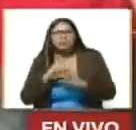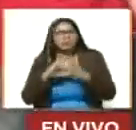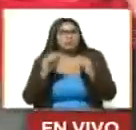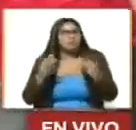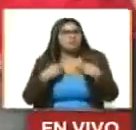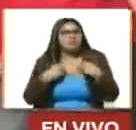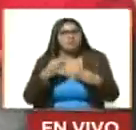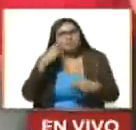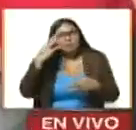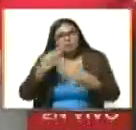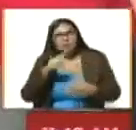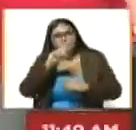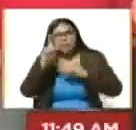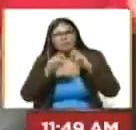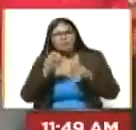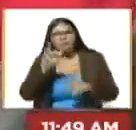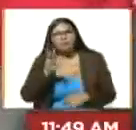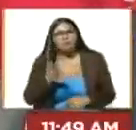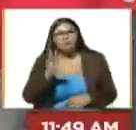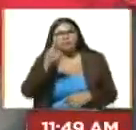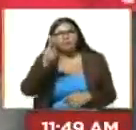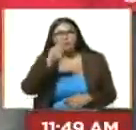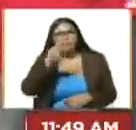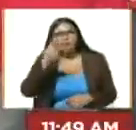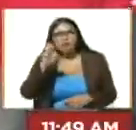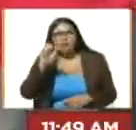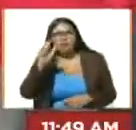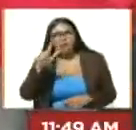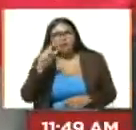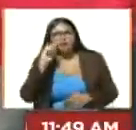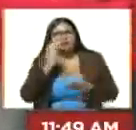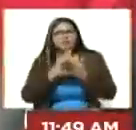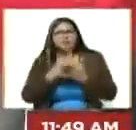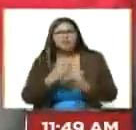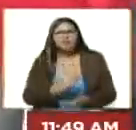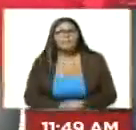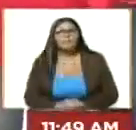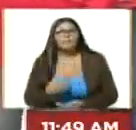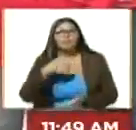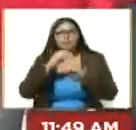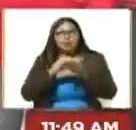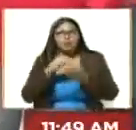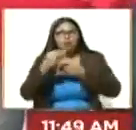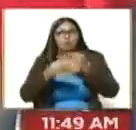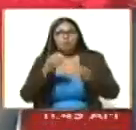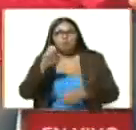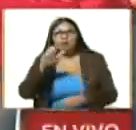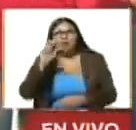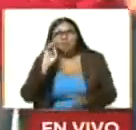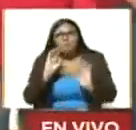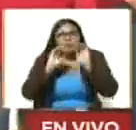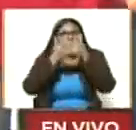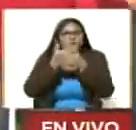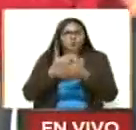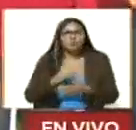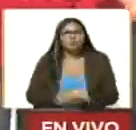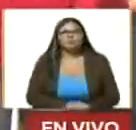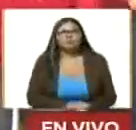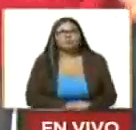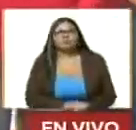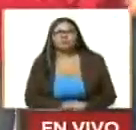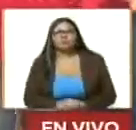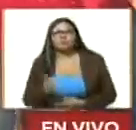¿No me creen? Pregunten al furrial, pues. Claro, vale, mira, a mí me hubiera tocado hablar como Elvis, me escondo. No